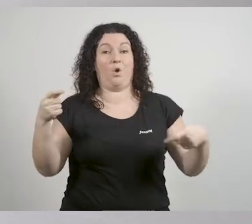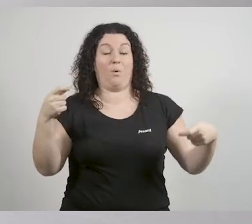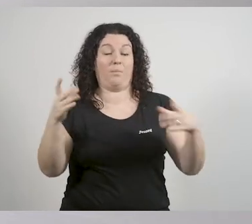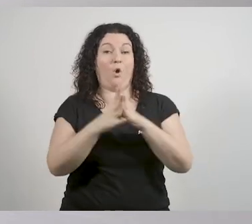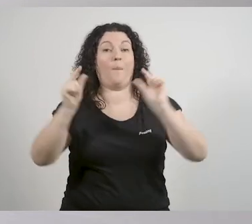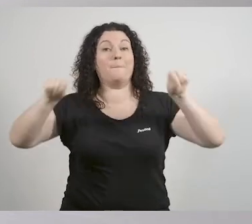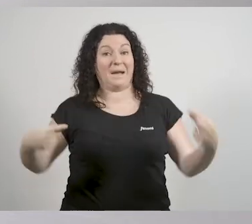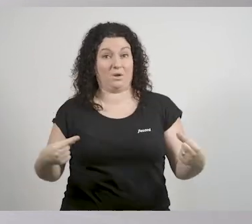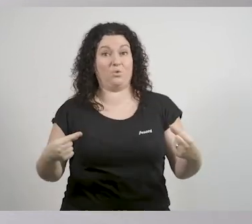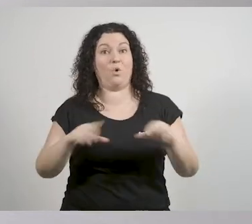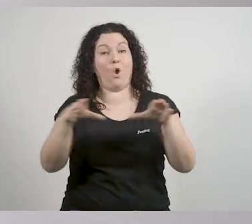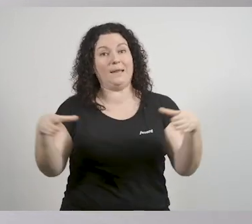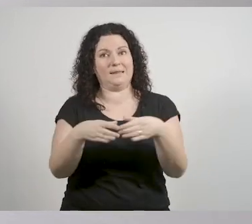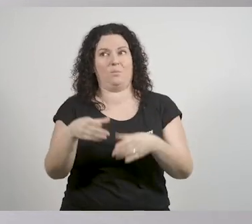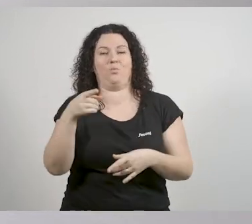mucho